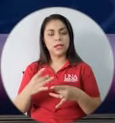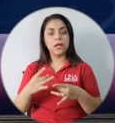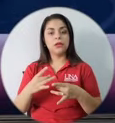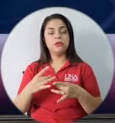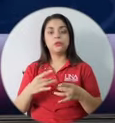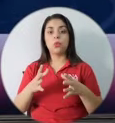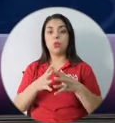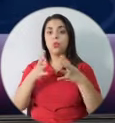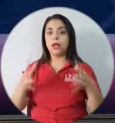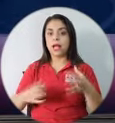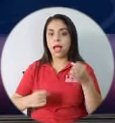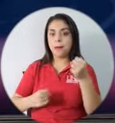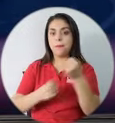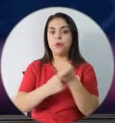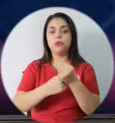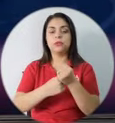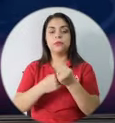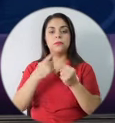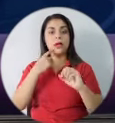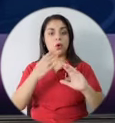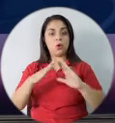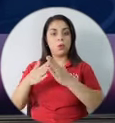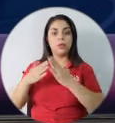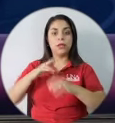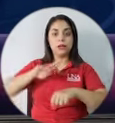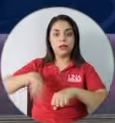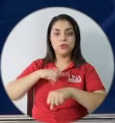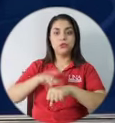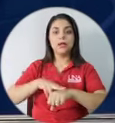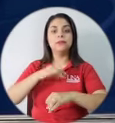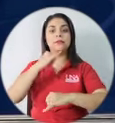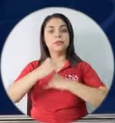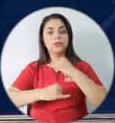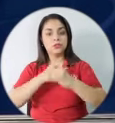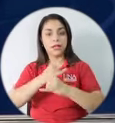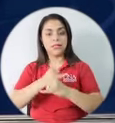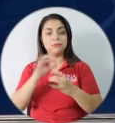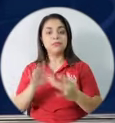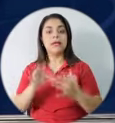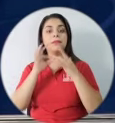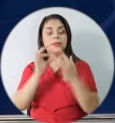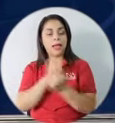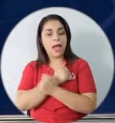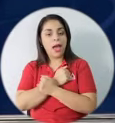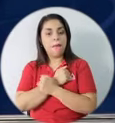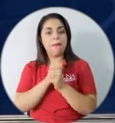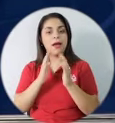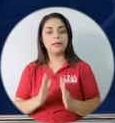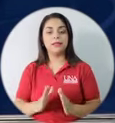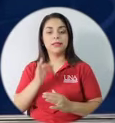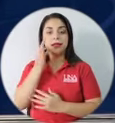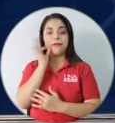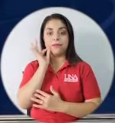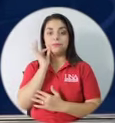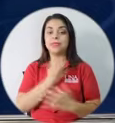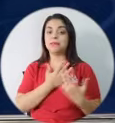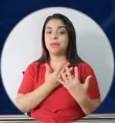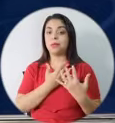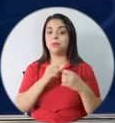un importante aporte para la comunidad nacional e internacional, sobre todo los amantes del café, y esperamos